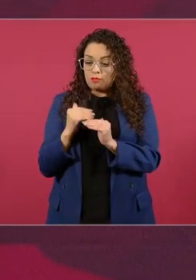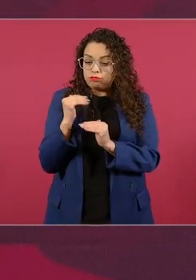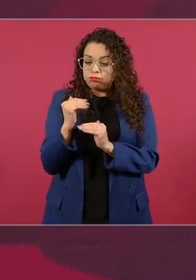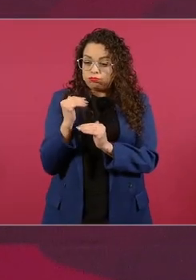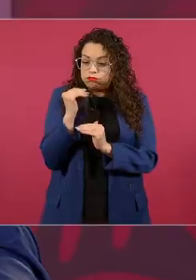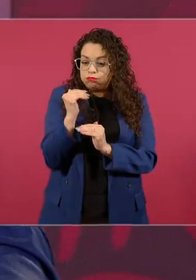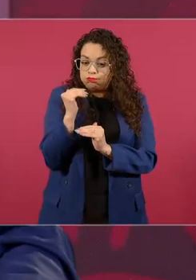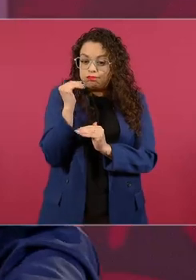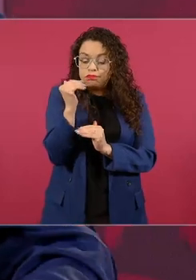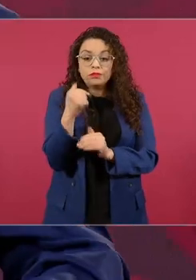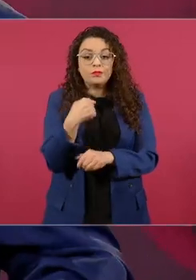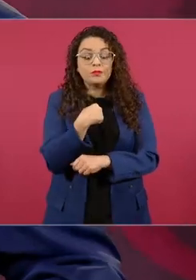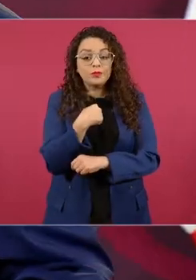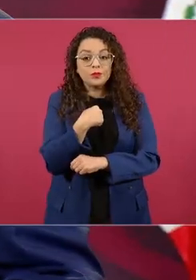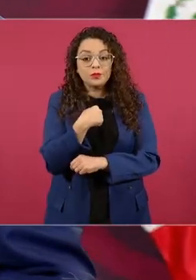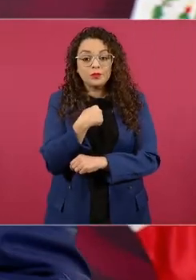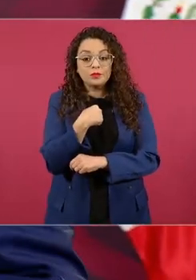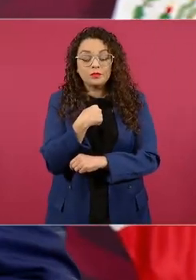porque